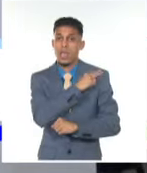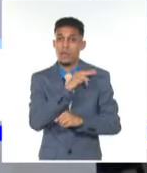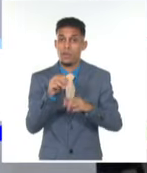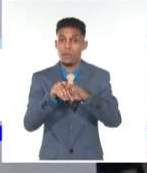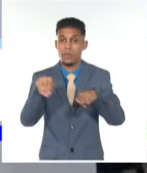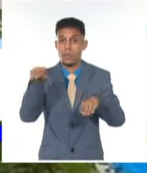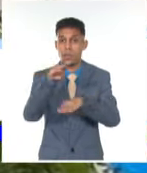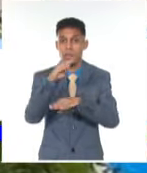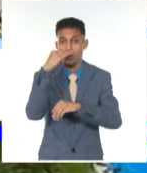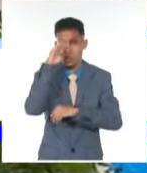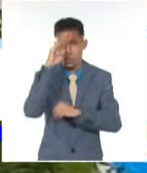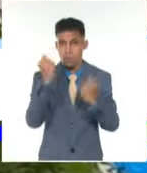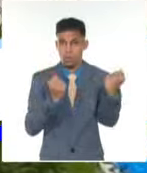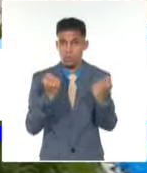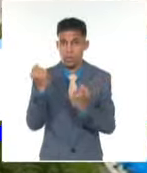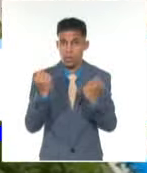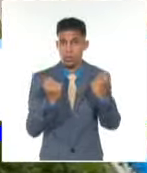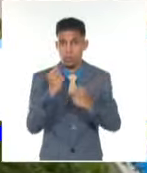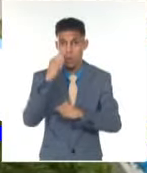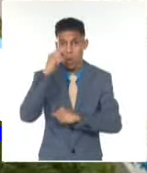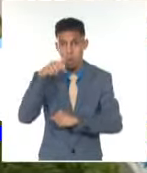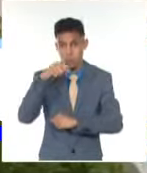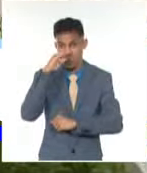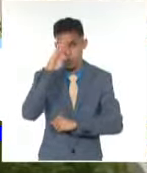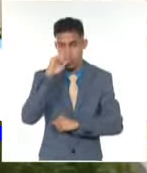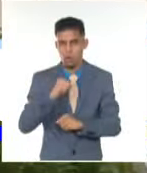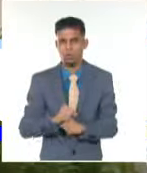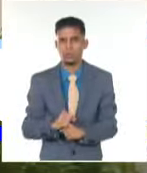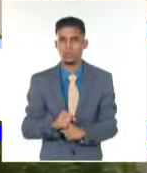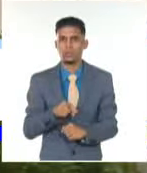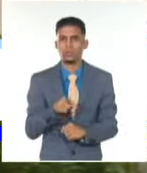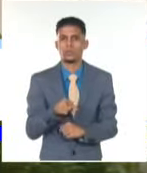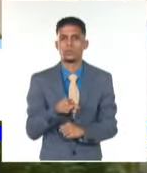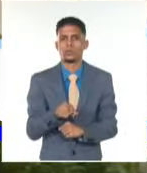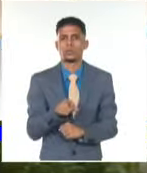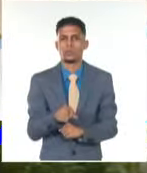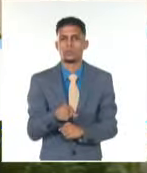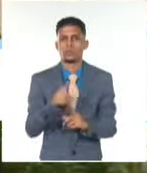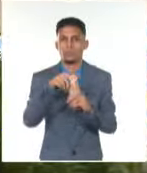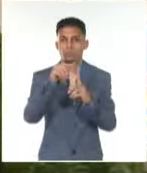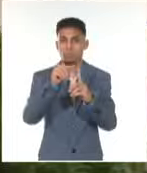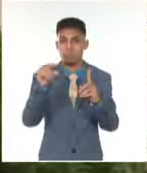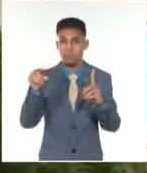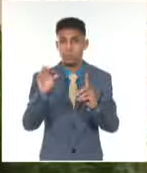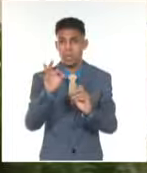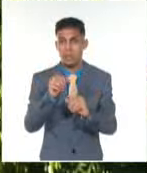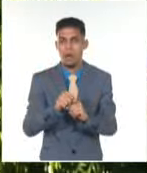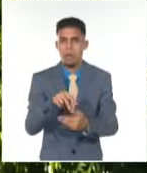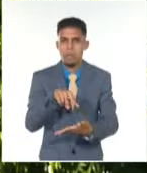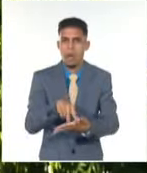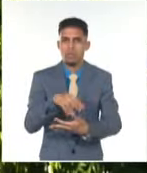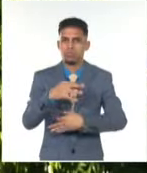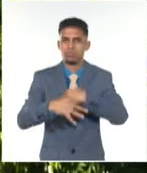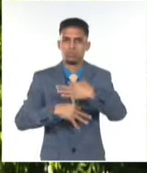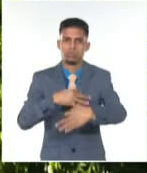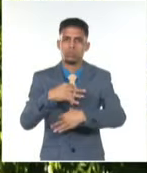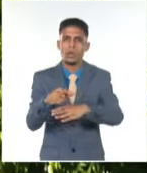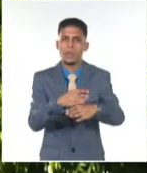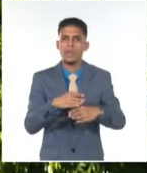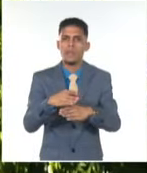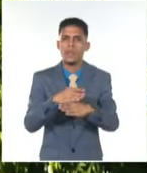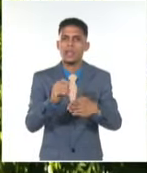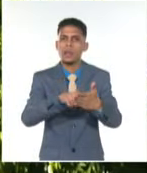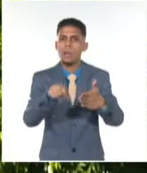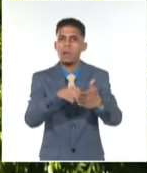transporte, ingeniero Eduardo Rodríguez Dávila, en el segmento de alto nivel del evento, expuso estrategias y esfuerzos